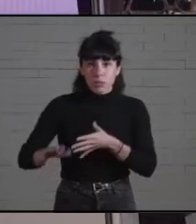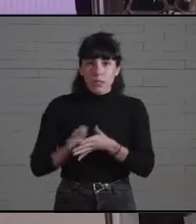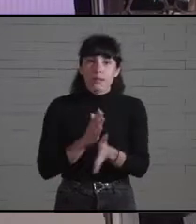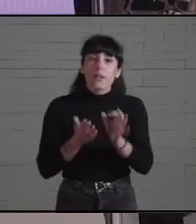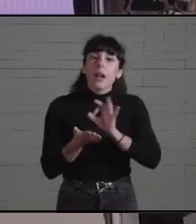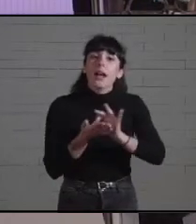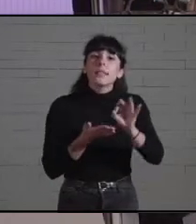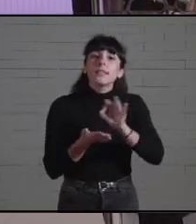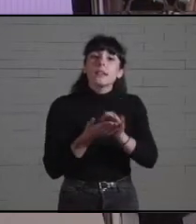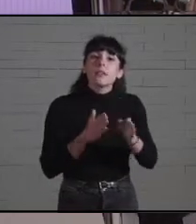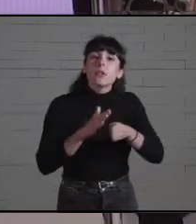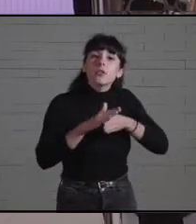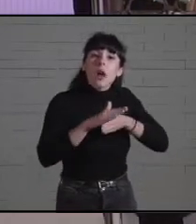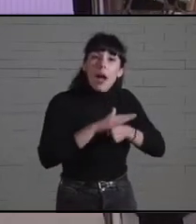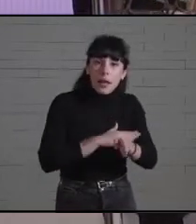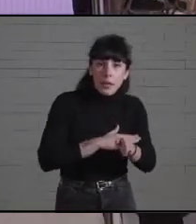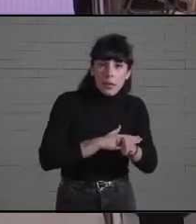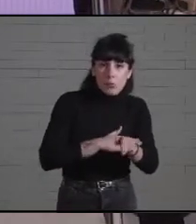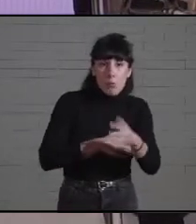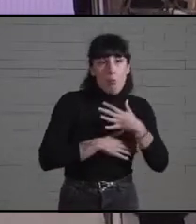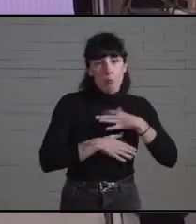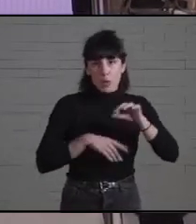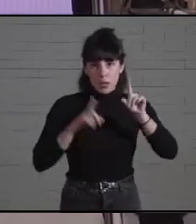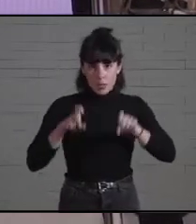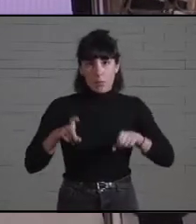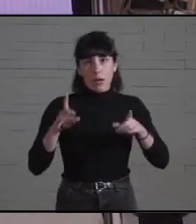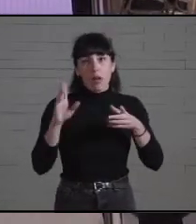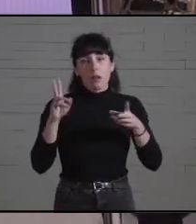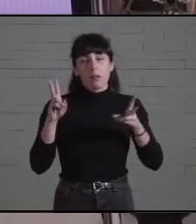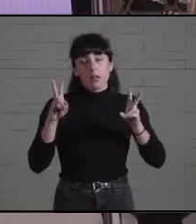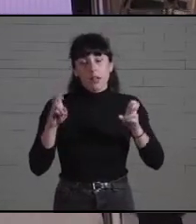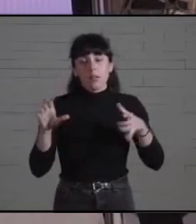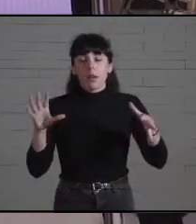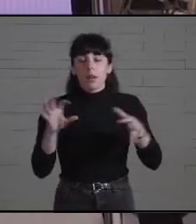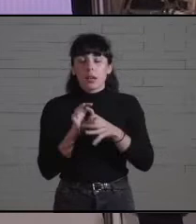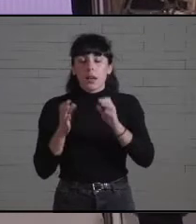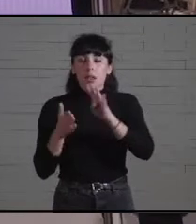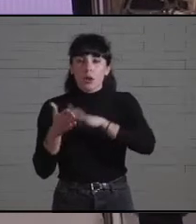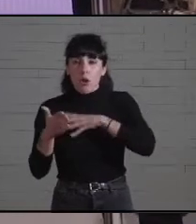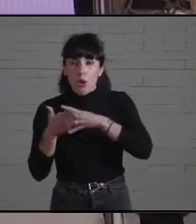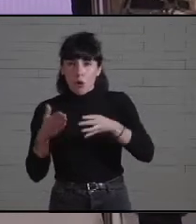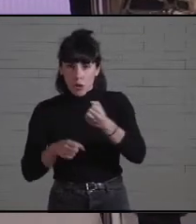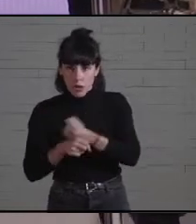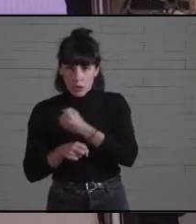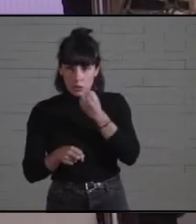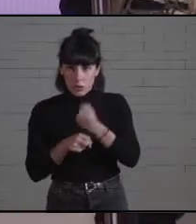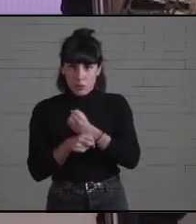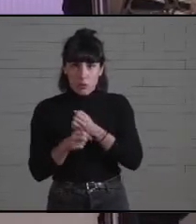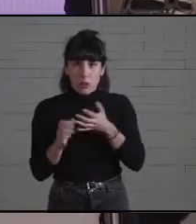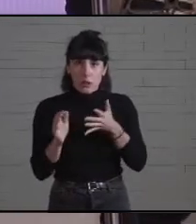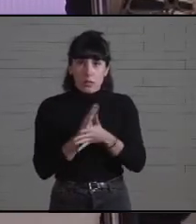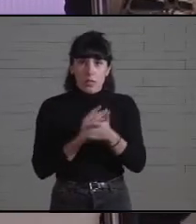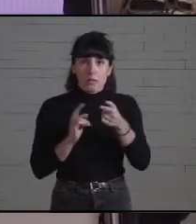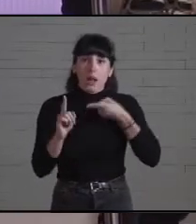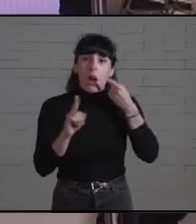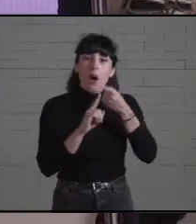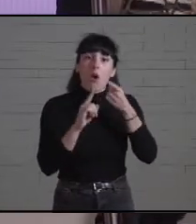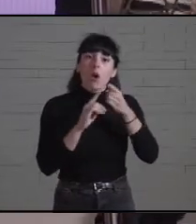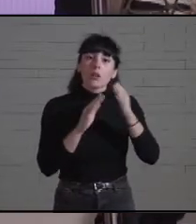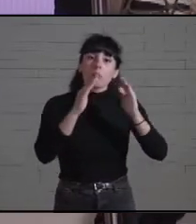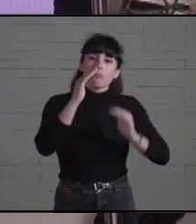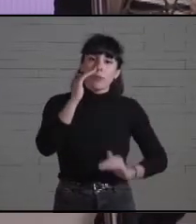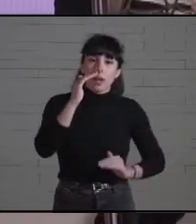servicios, no solo, también hay cuestión de horarios, es esencial para reducir, evitar y disminuir o eliminar